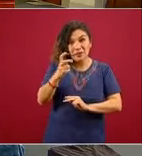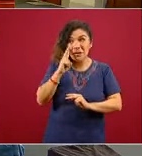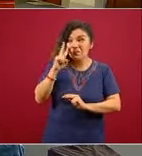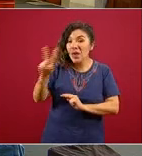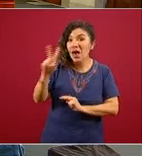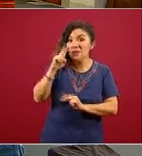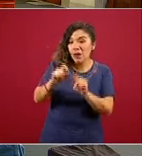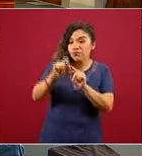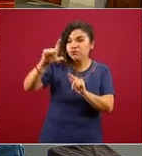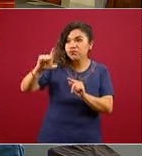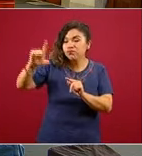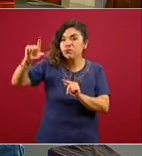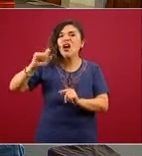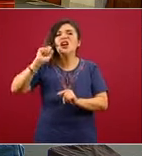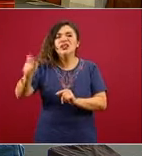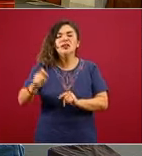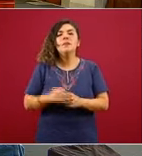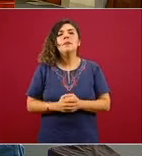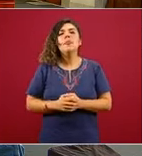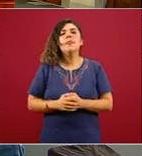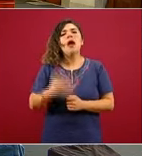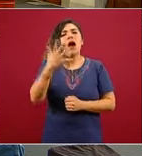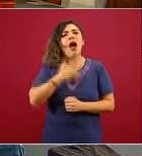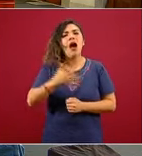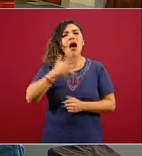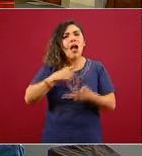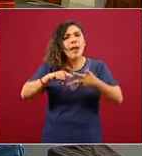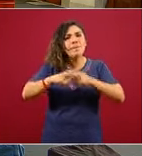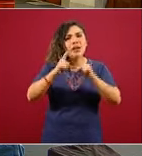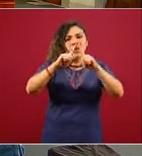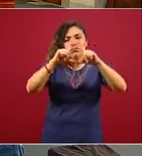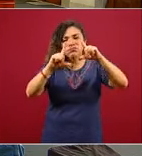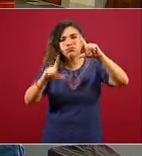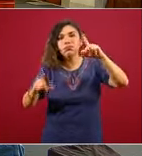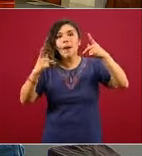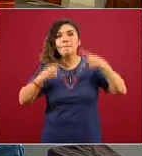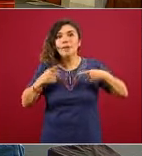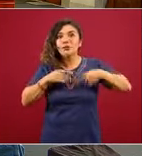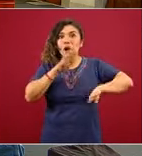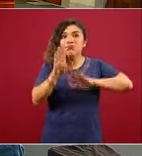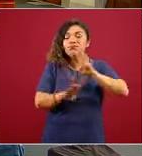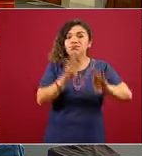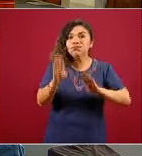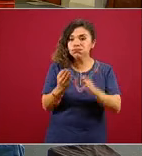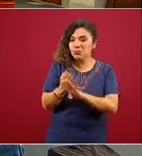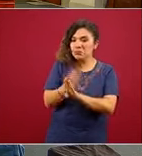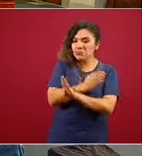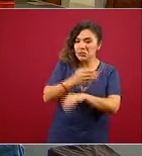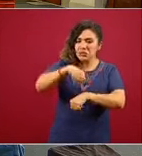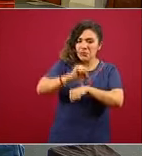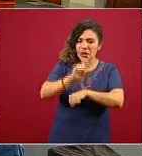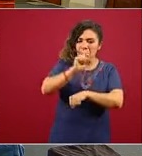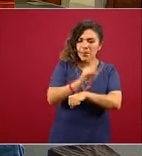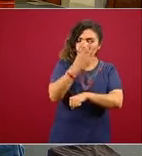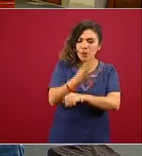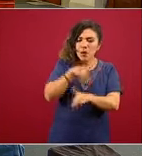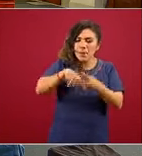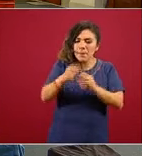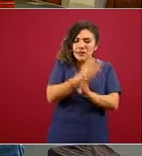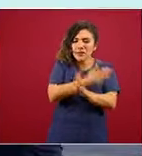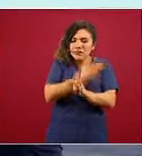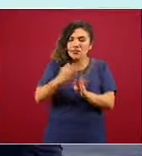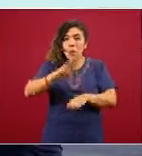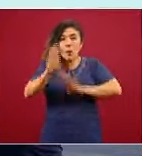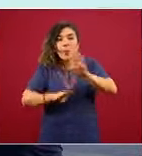gráficas era la tendencia descendente que han presentado las defunciones ya desde la semana 24 y pues